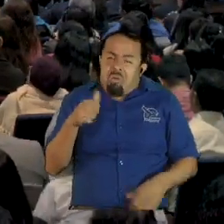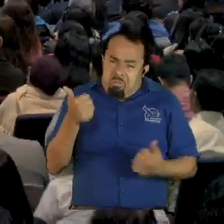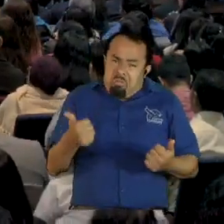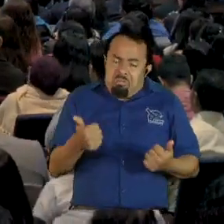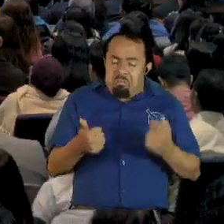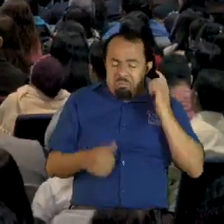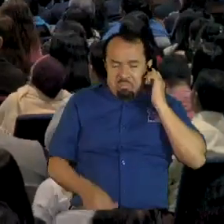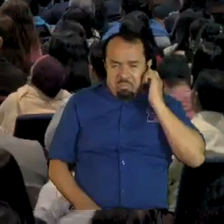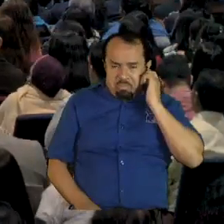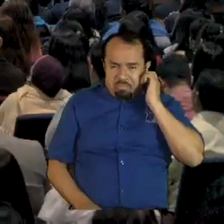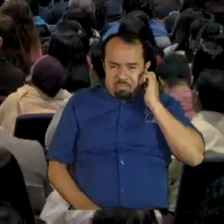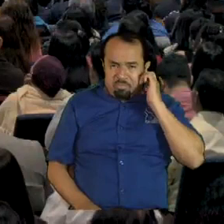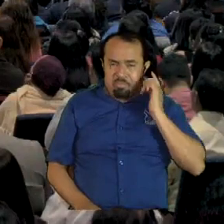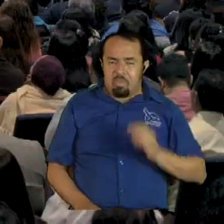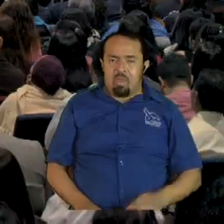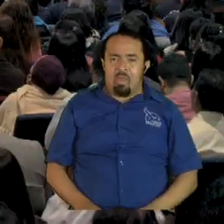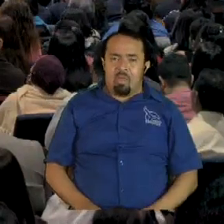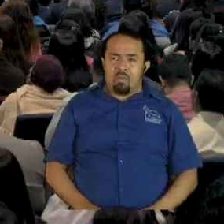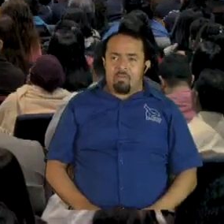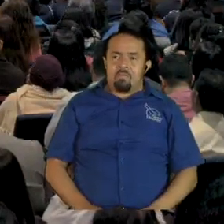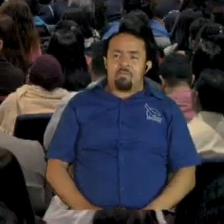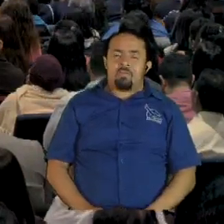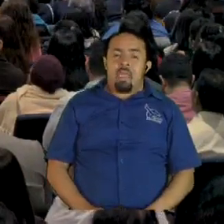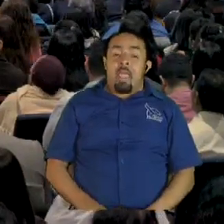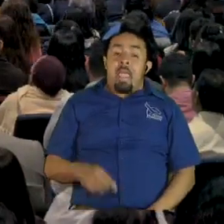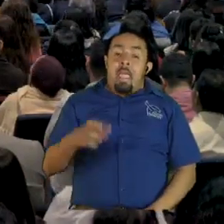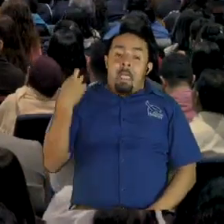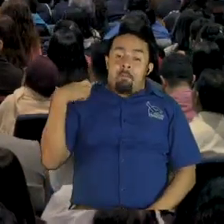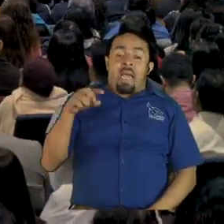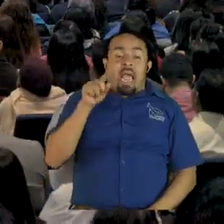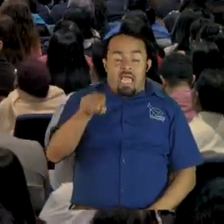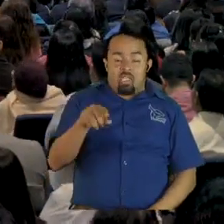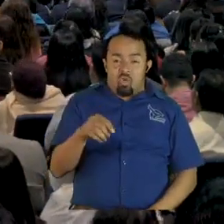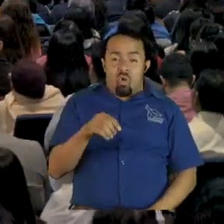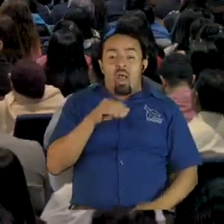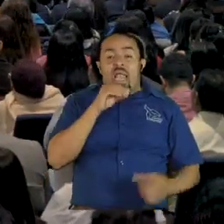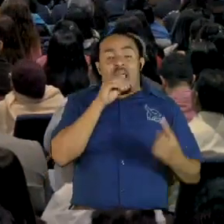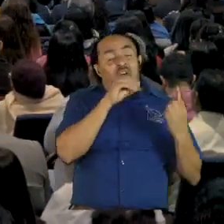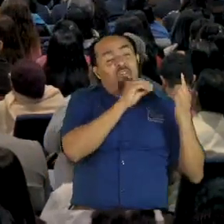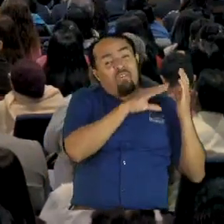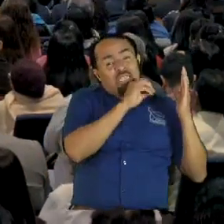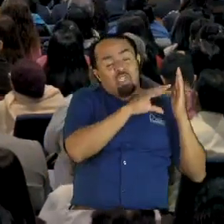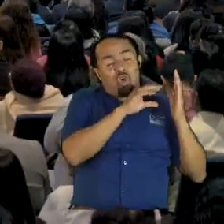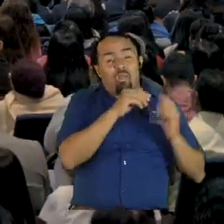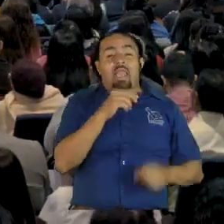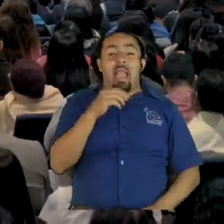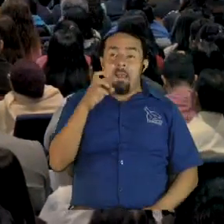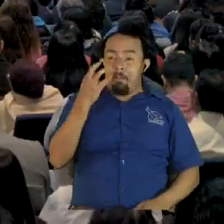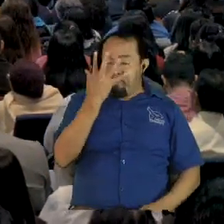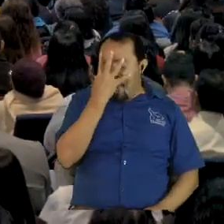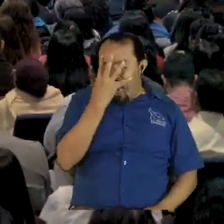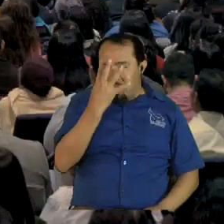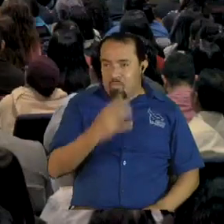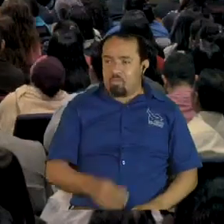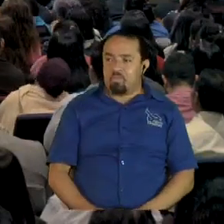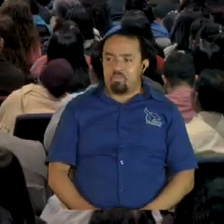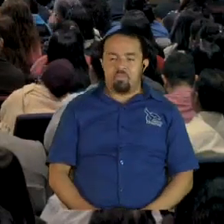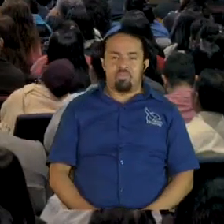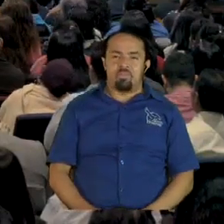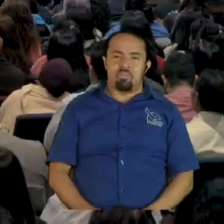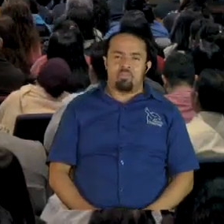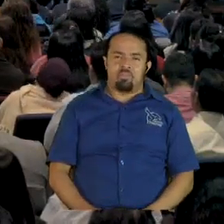No, yo prefiero, por eso, en eso está la confesión también del pecado. Porque uno llega delante de una persona y dice, mire, hermano, yo hice